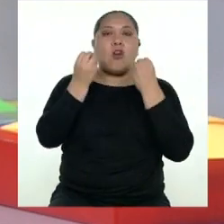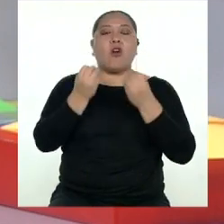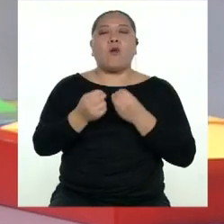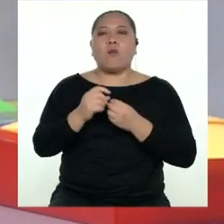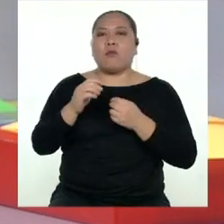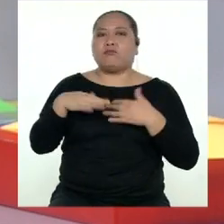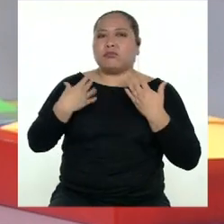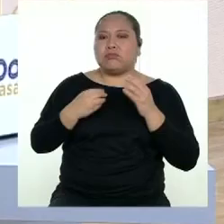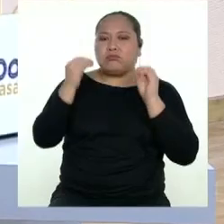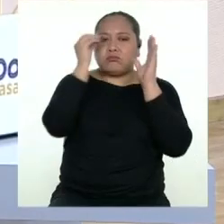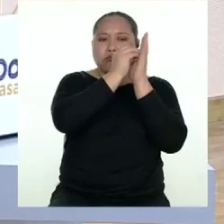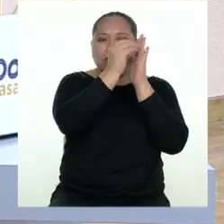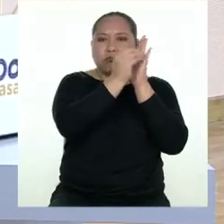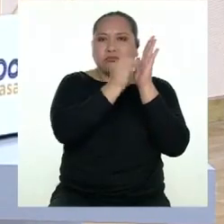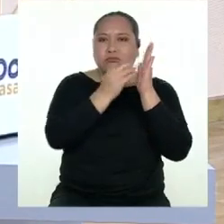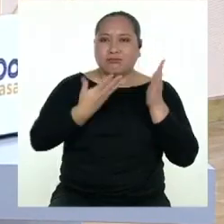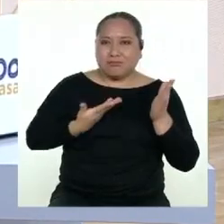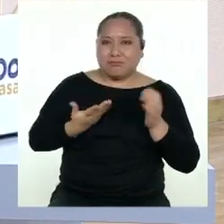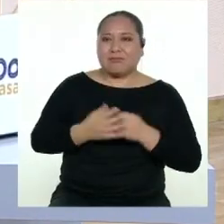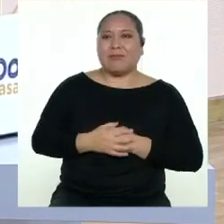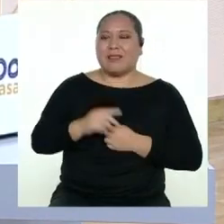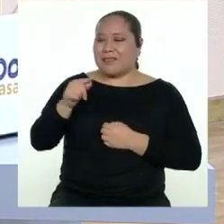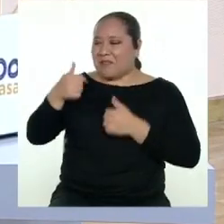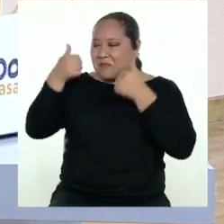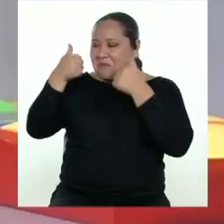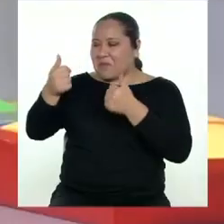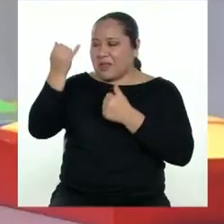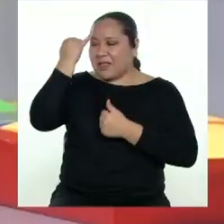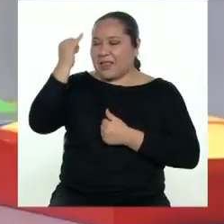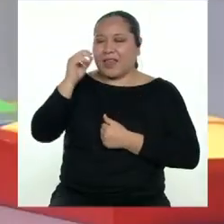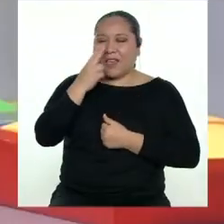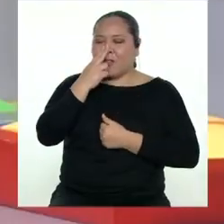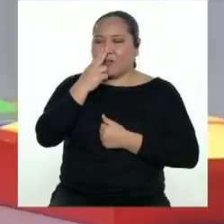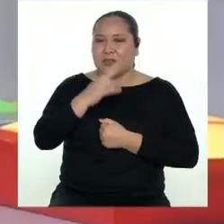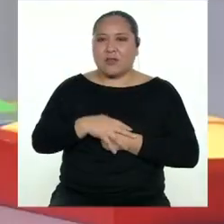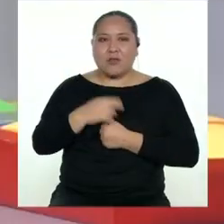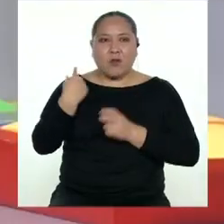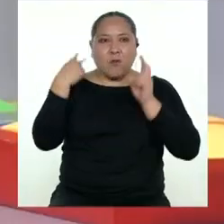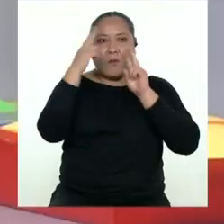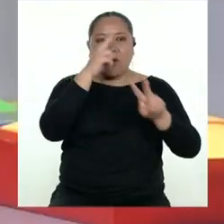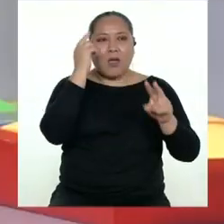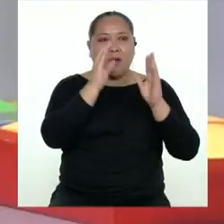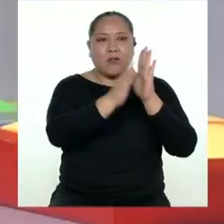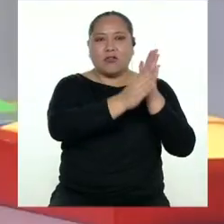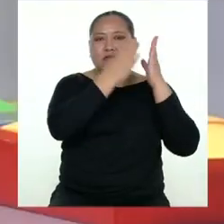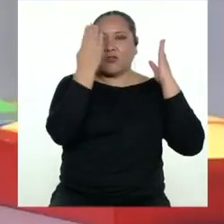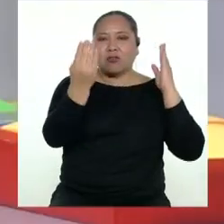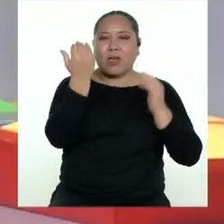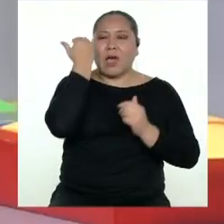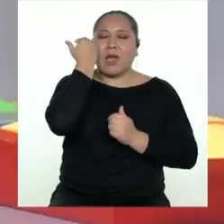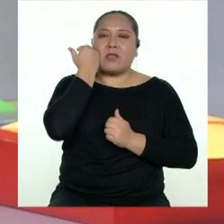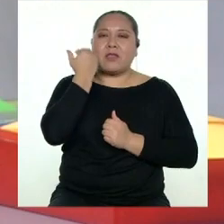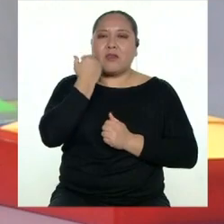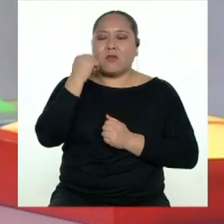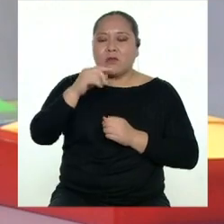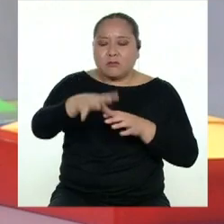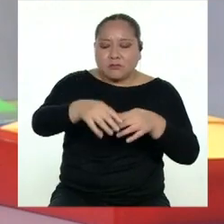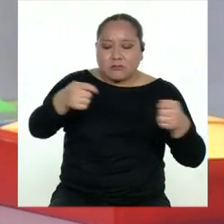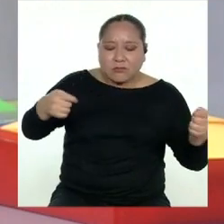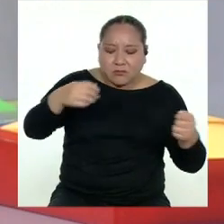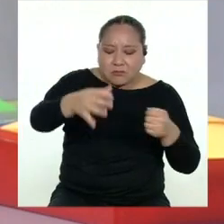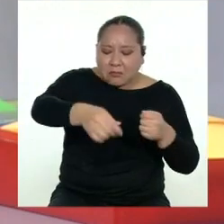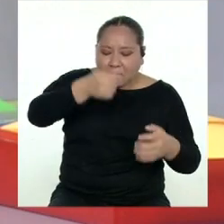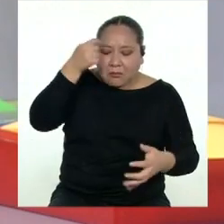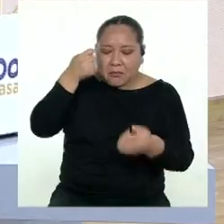el nuestro. Esa es una gran idea, Tocino. Voy a rescatar todos los periódicos antiguos de nuestro tacho de